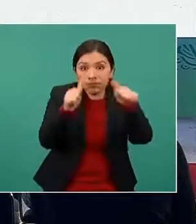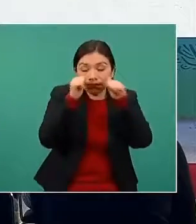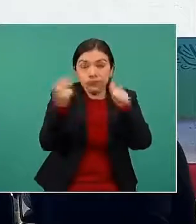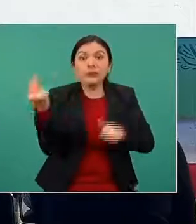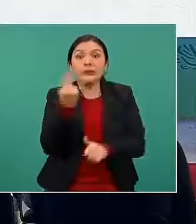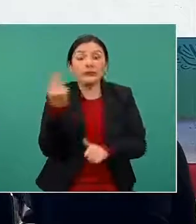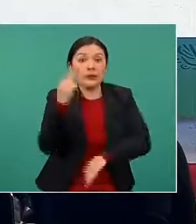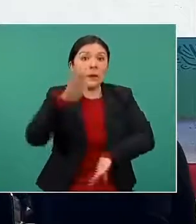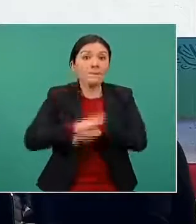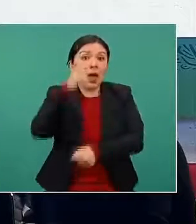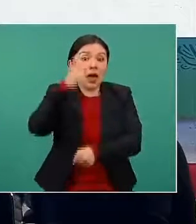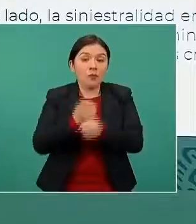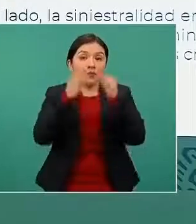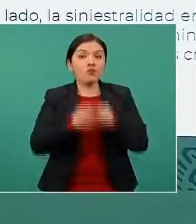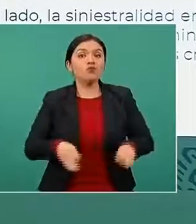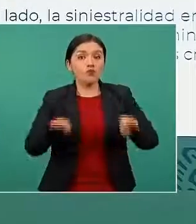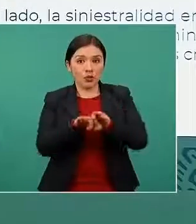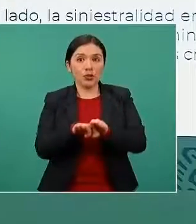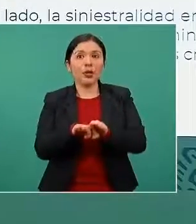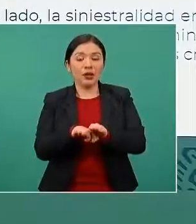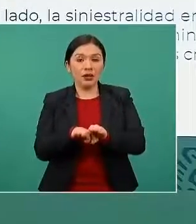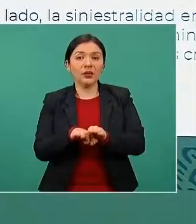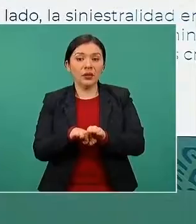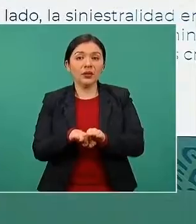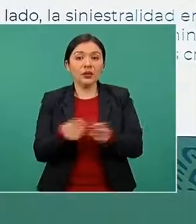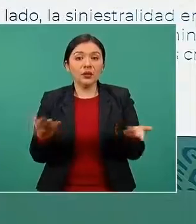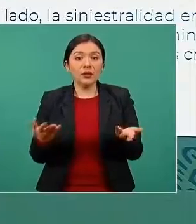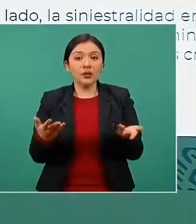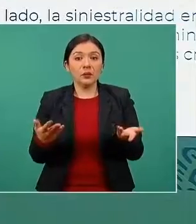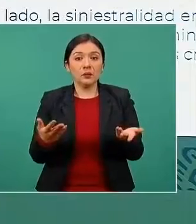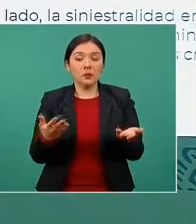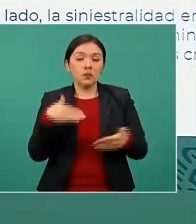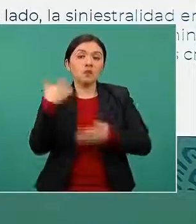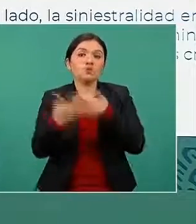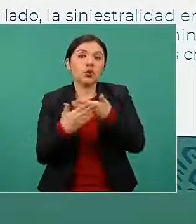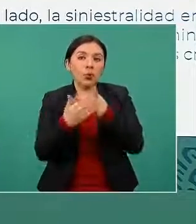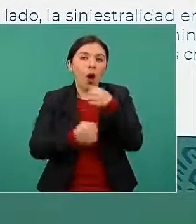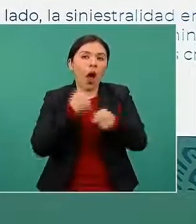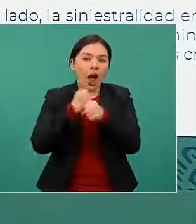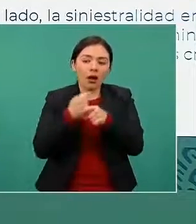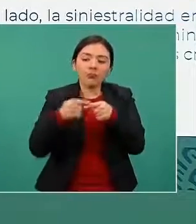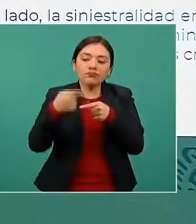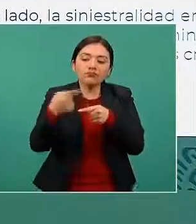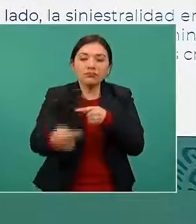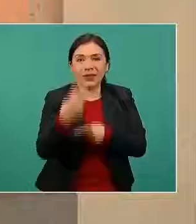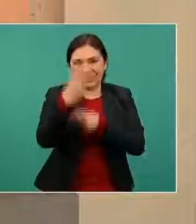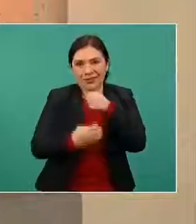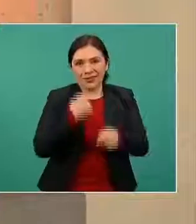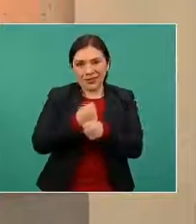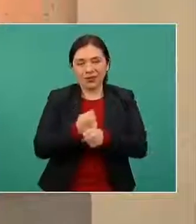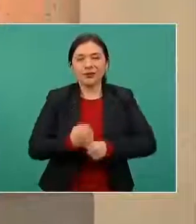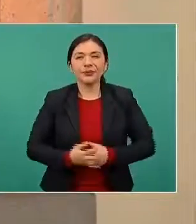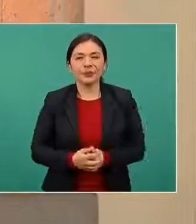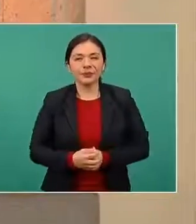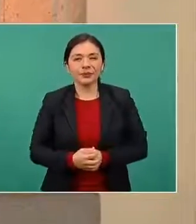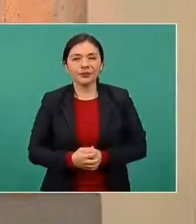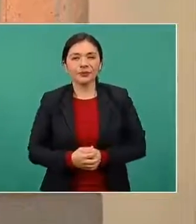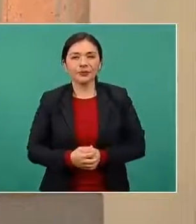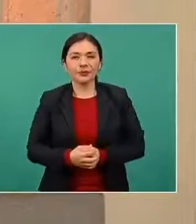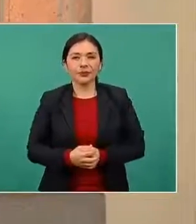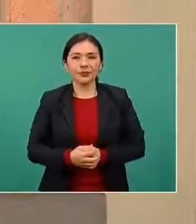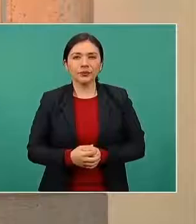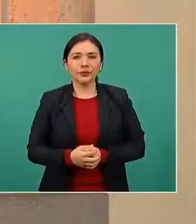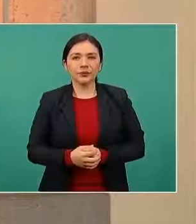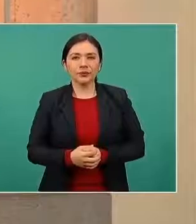se les está dando prioridad para los próximos 3 años. En